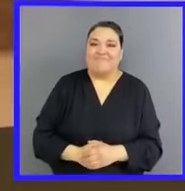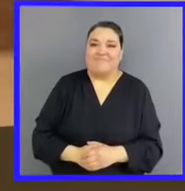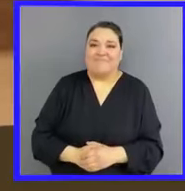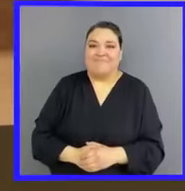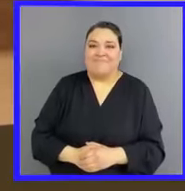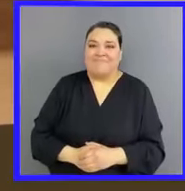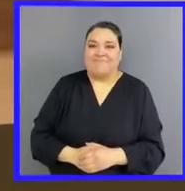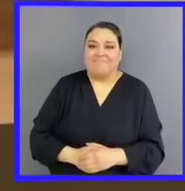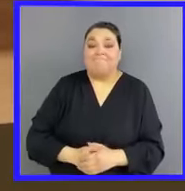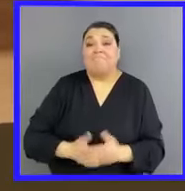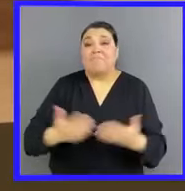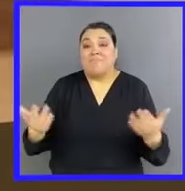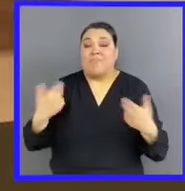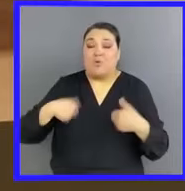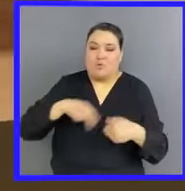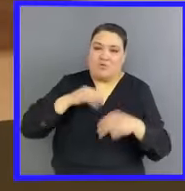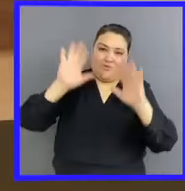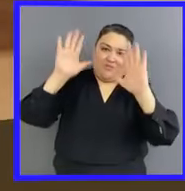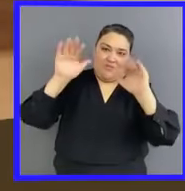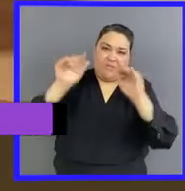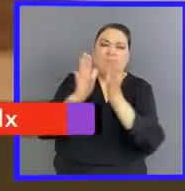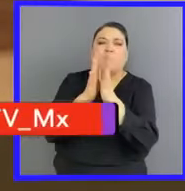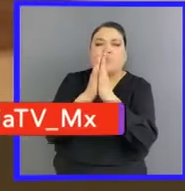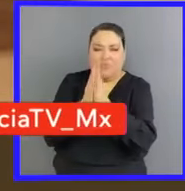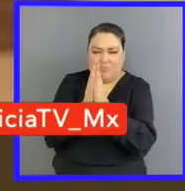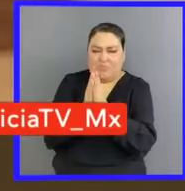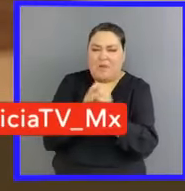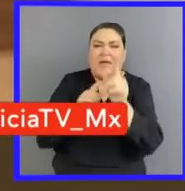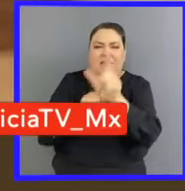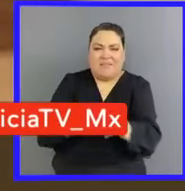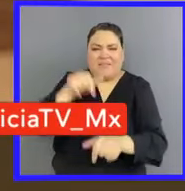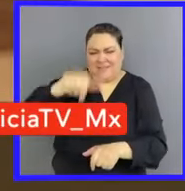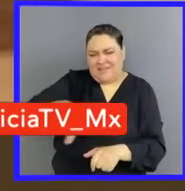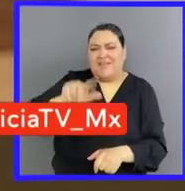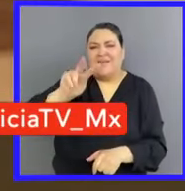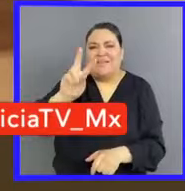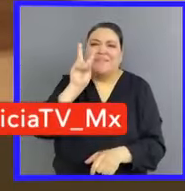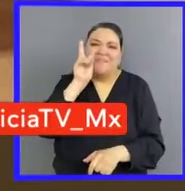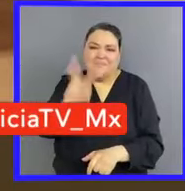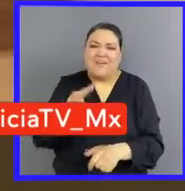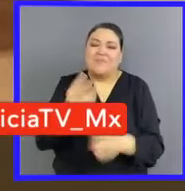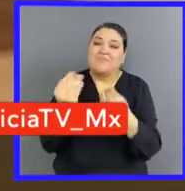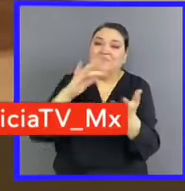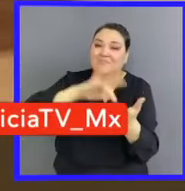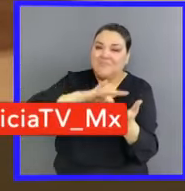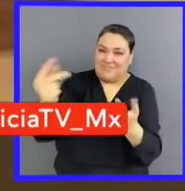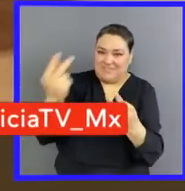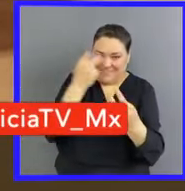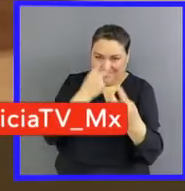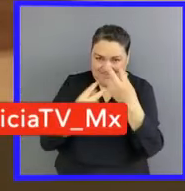Antes de despedirnos, le invitamos a mantenerse en la señal de Plural TV. Agradecemos que nos haya acompañado y le